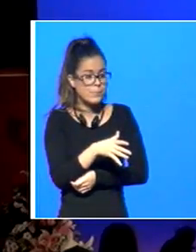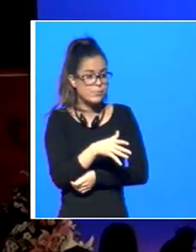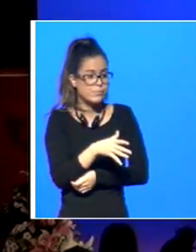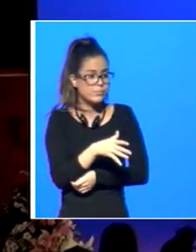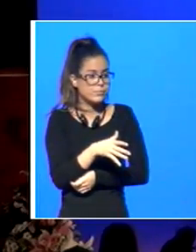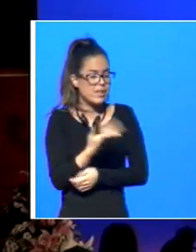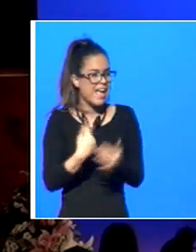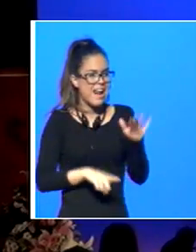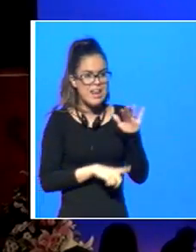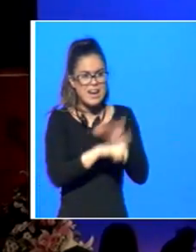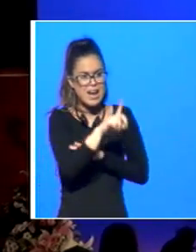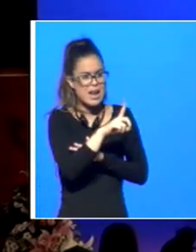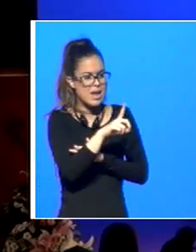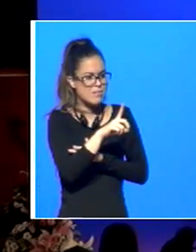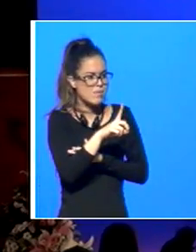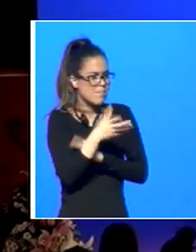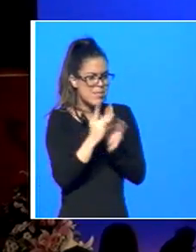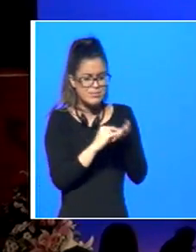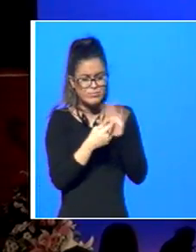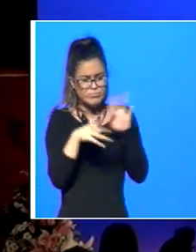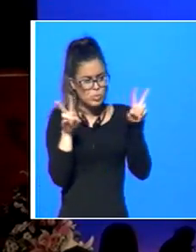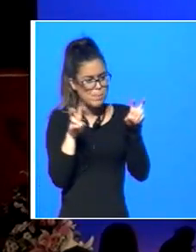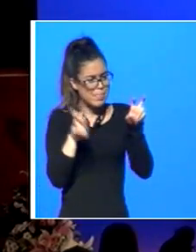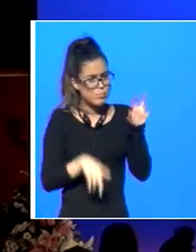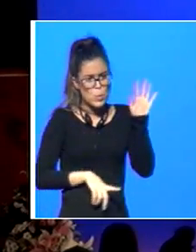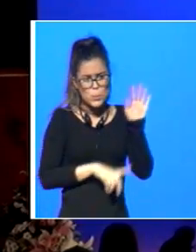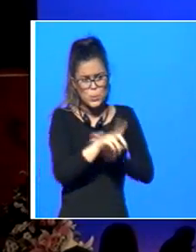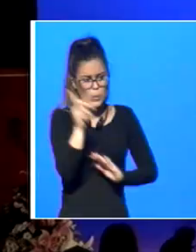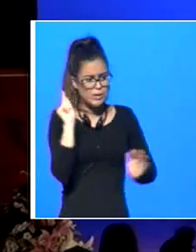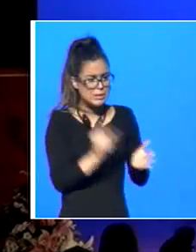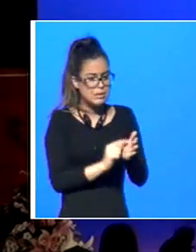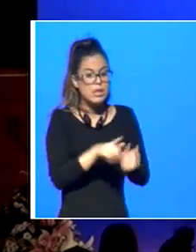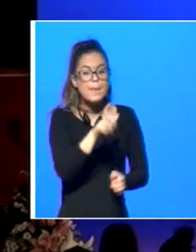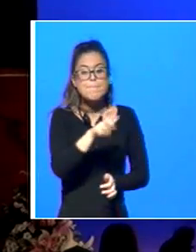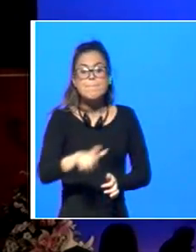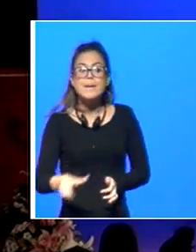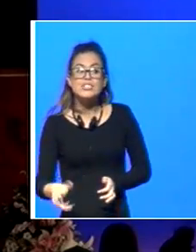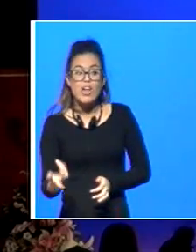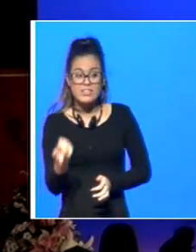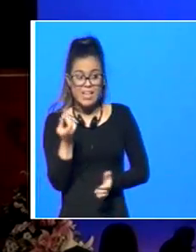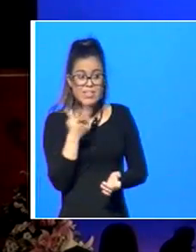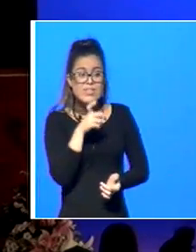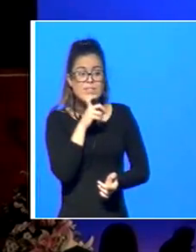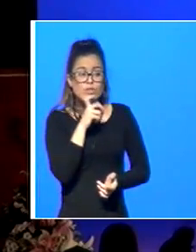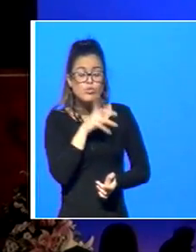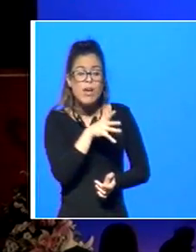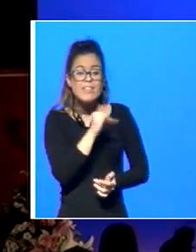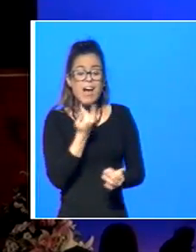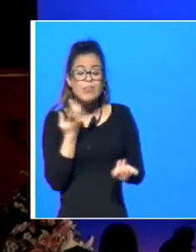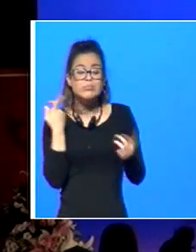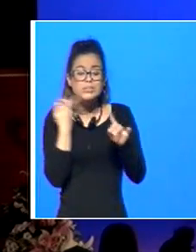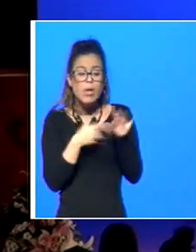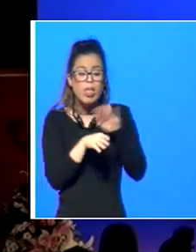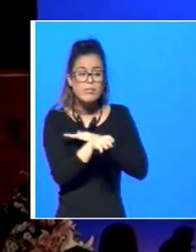el avance que tenemos con las nuevas tecnologías. Imaginaros las personas que tienen más dificultades para acceder a ellas. Y luego hay que hacer de la